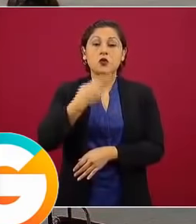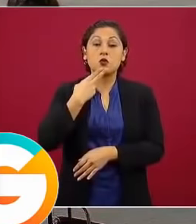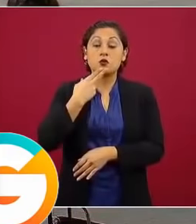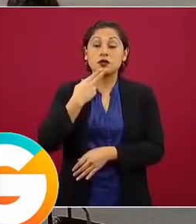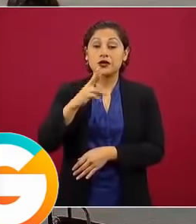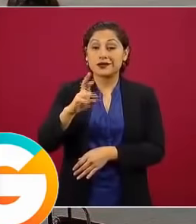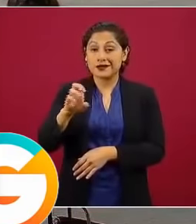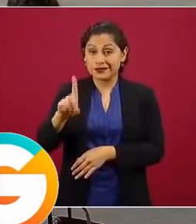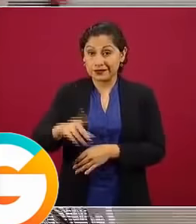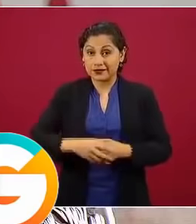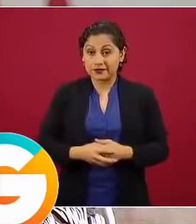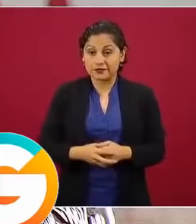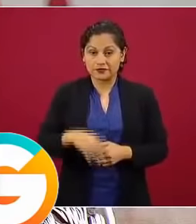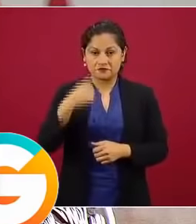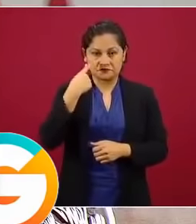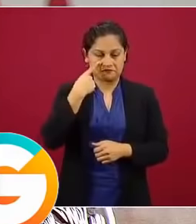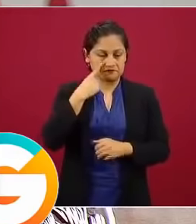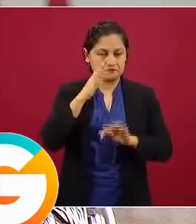que